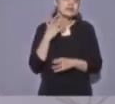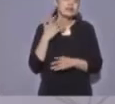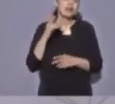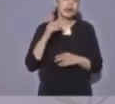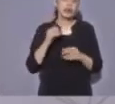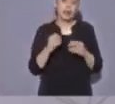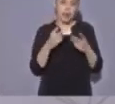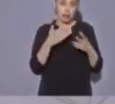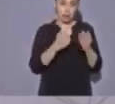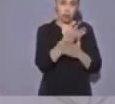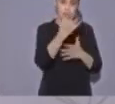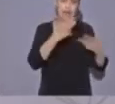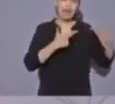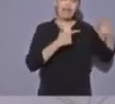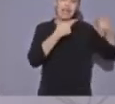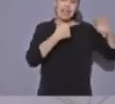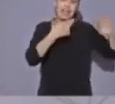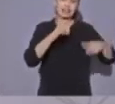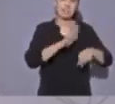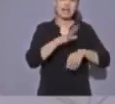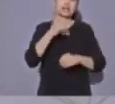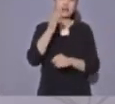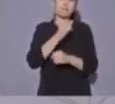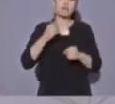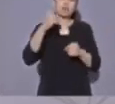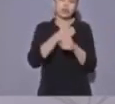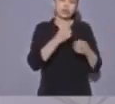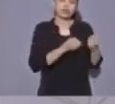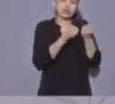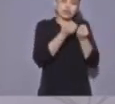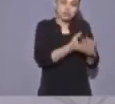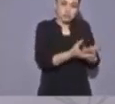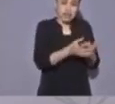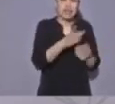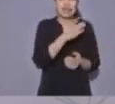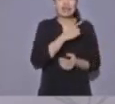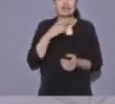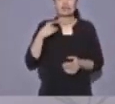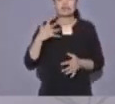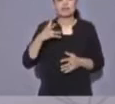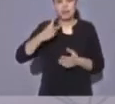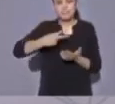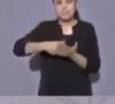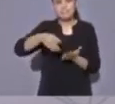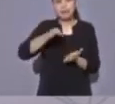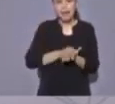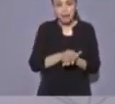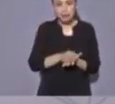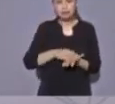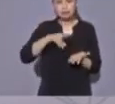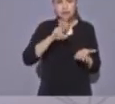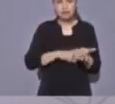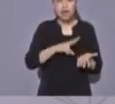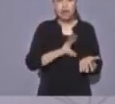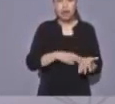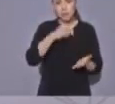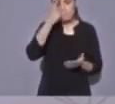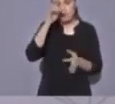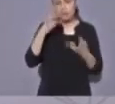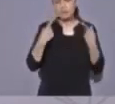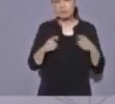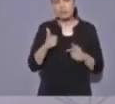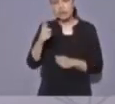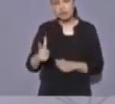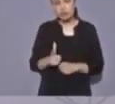desarrollo integral tenemos que agarrar valor y a los mejores guaymenses para cambiar el rumbo de este